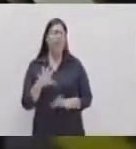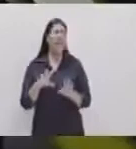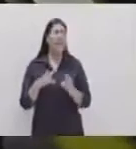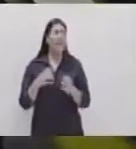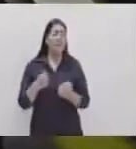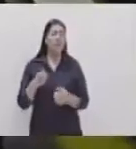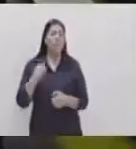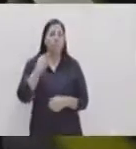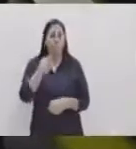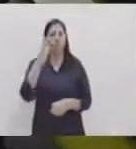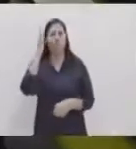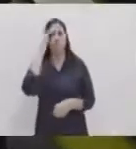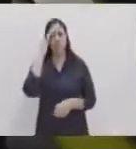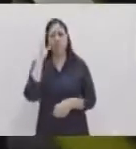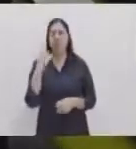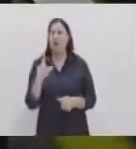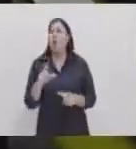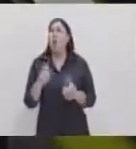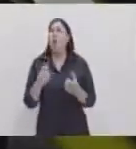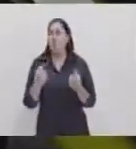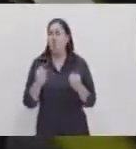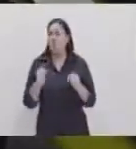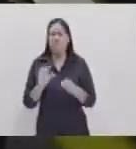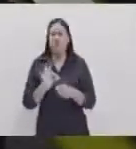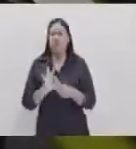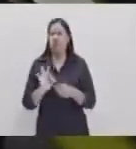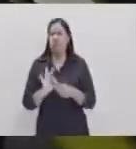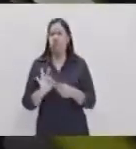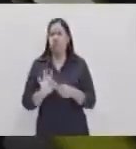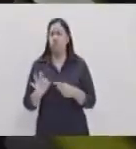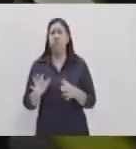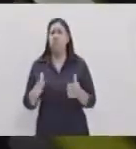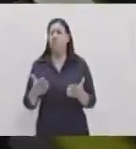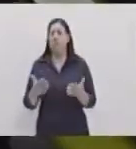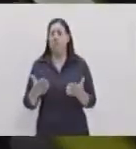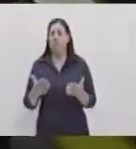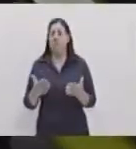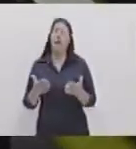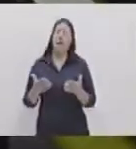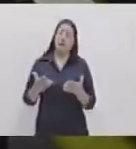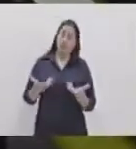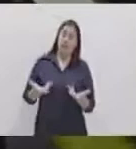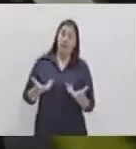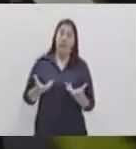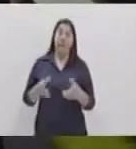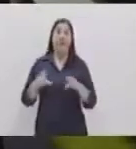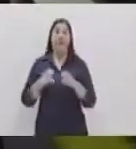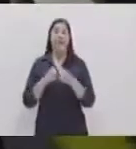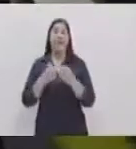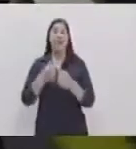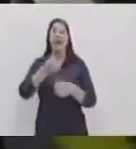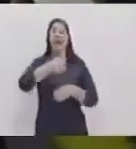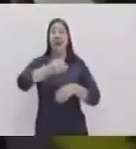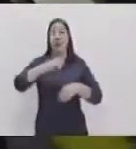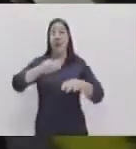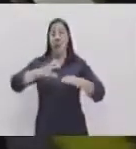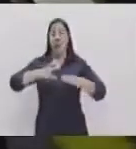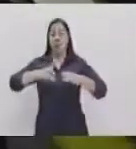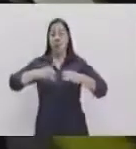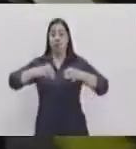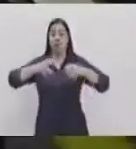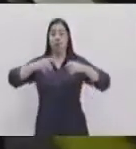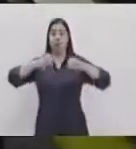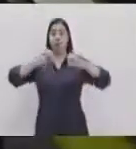como bien sabemos nosotros cómo es que va funcionando el ciclo del agua, ¿verdad? Sí. Que se evapora, sube a